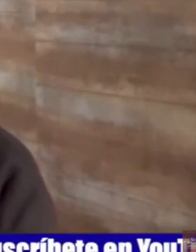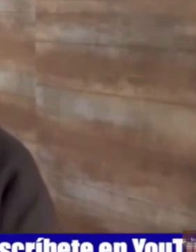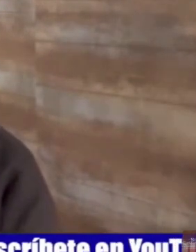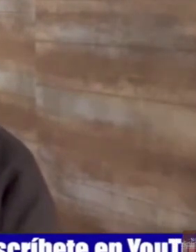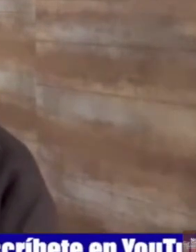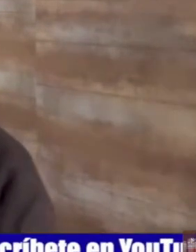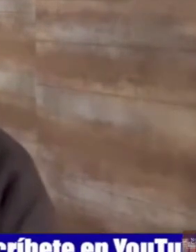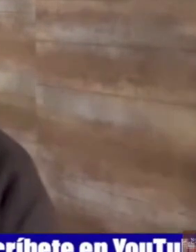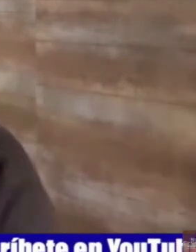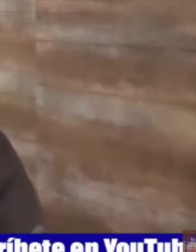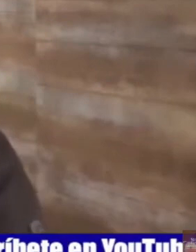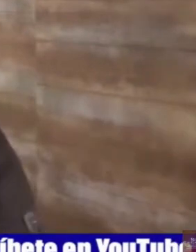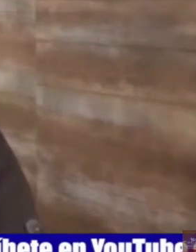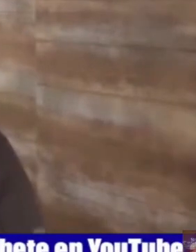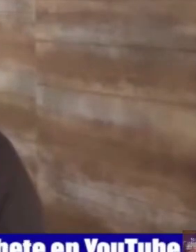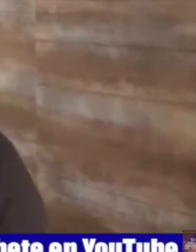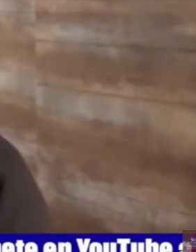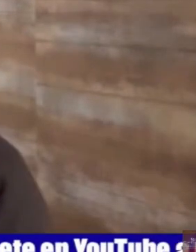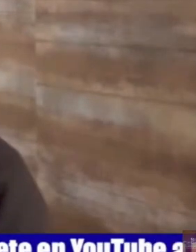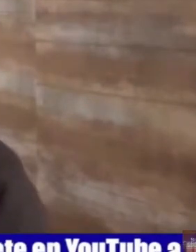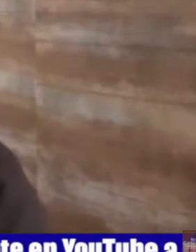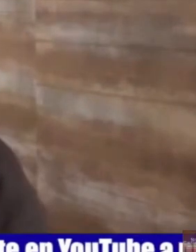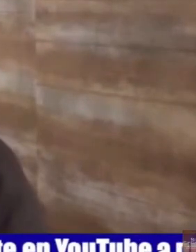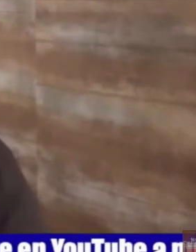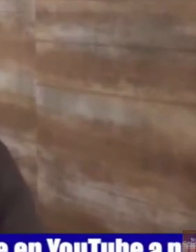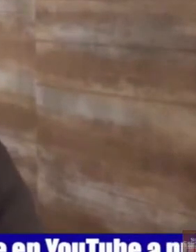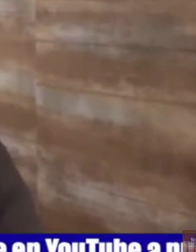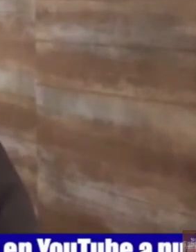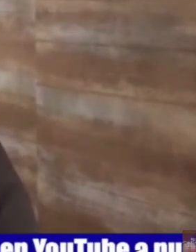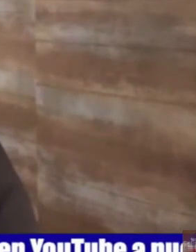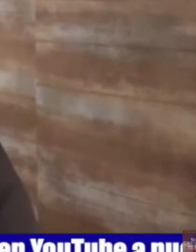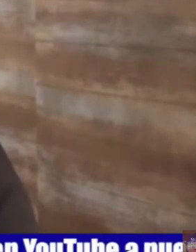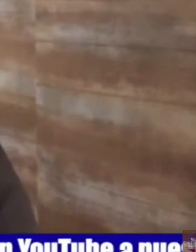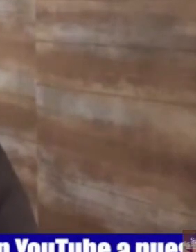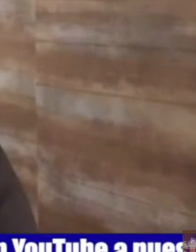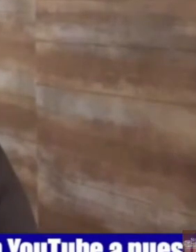aquí, lo digo desde Estados Unidos. Vea y escuche lo que dijo el